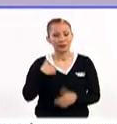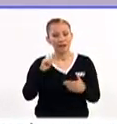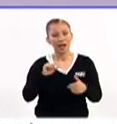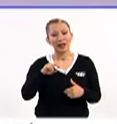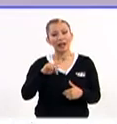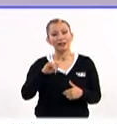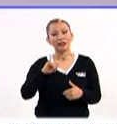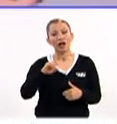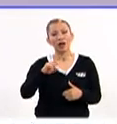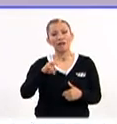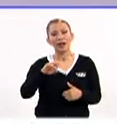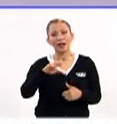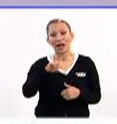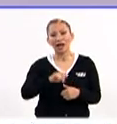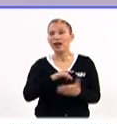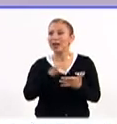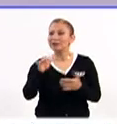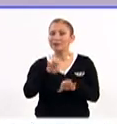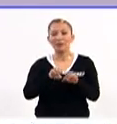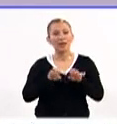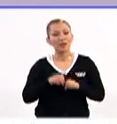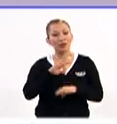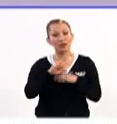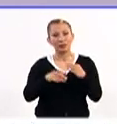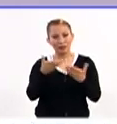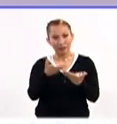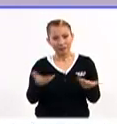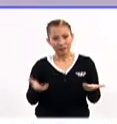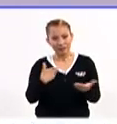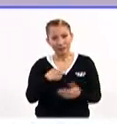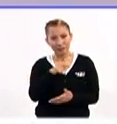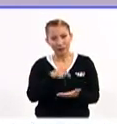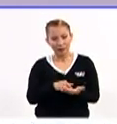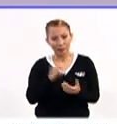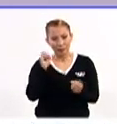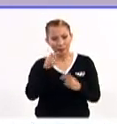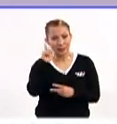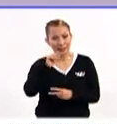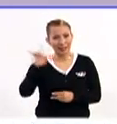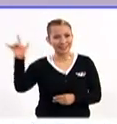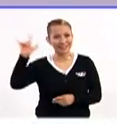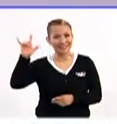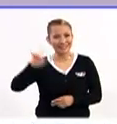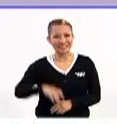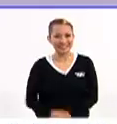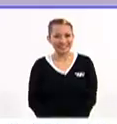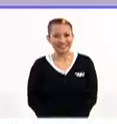Ana Cristina Olvera. Gracias de parte de todo el equipo que hacemos posible este programa. Nos vemos mañana.